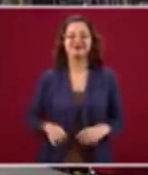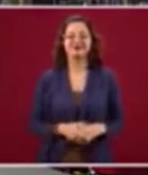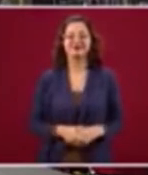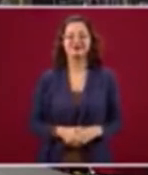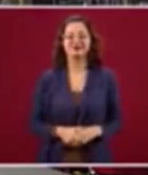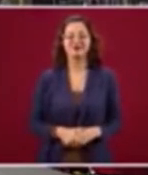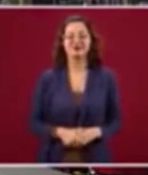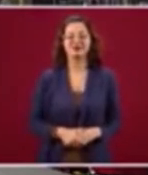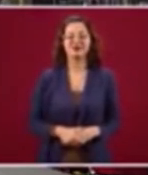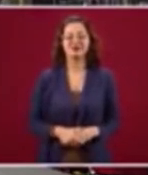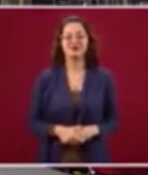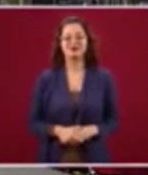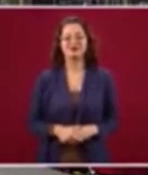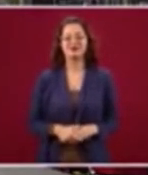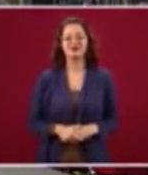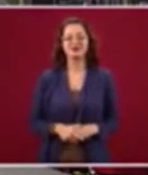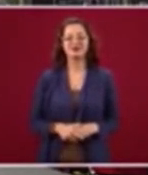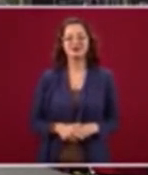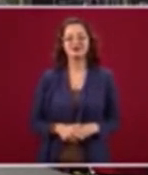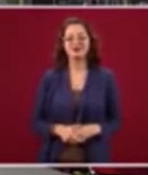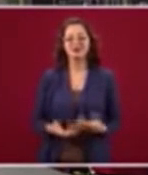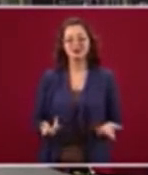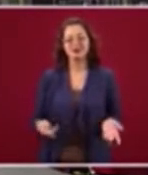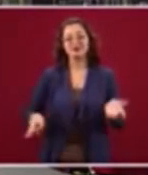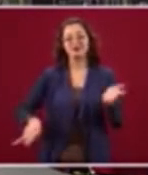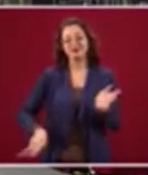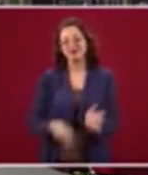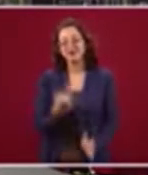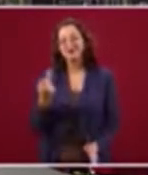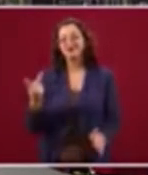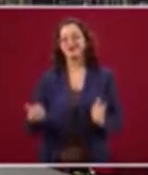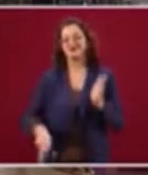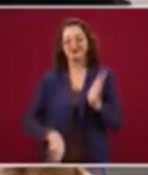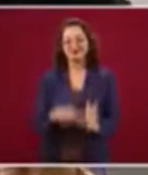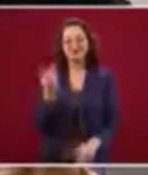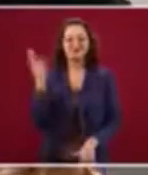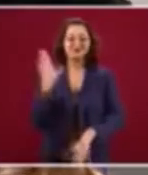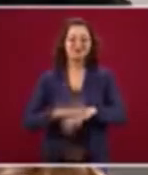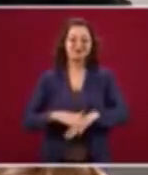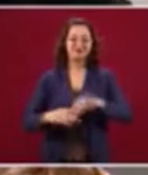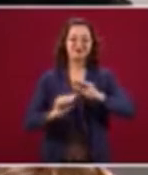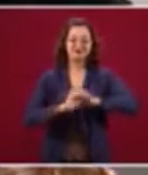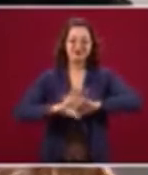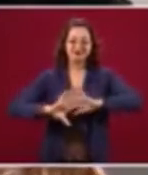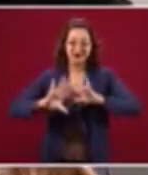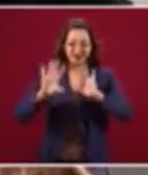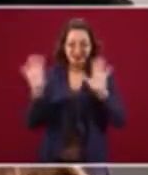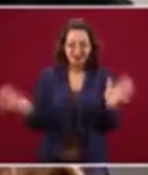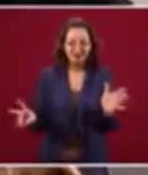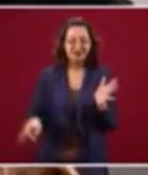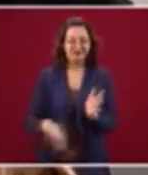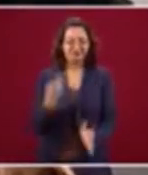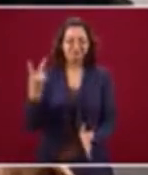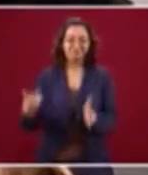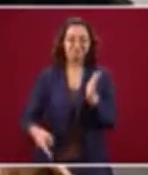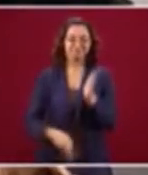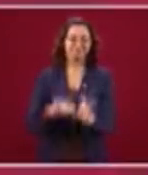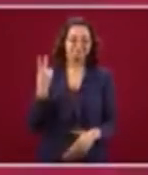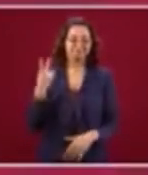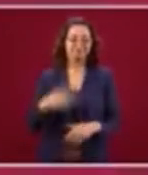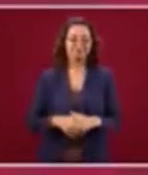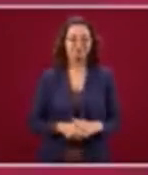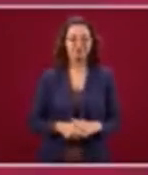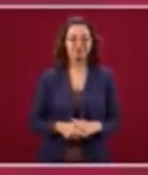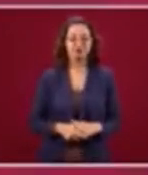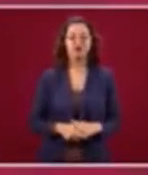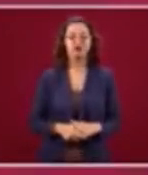mire, vamos a seguir aclarando. Vamos a seguir aclarando. Vamos a